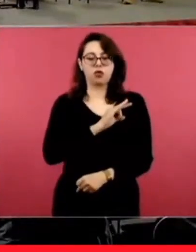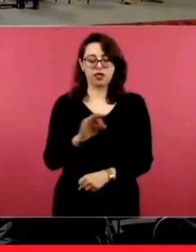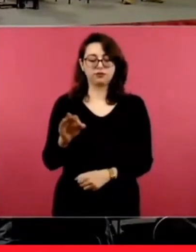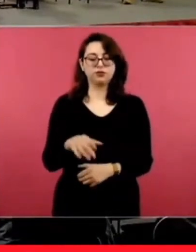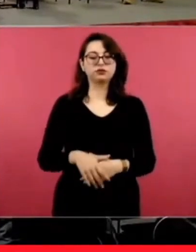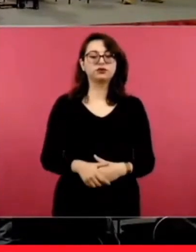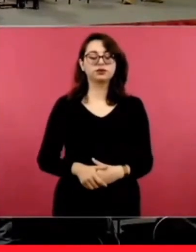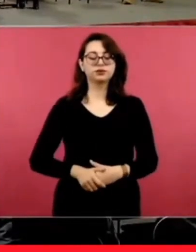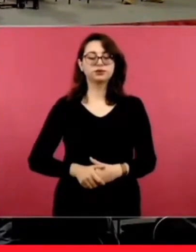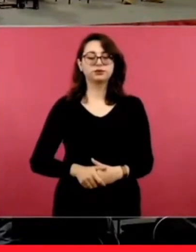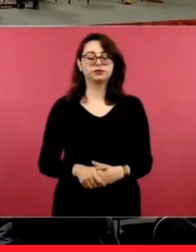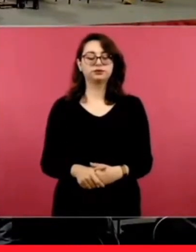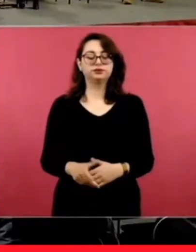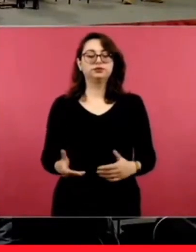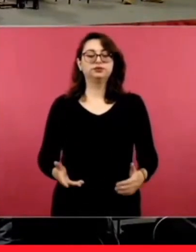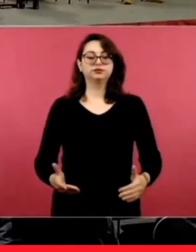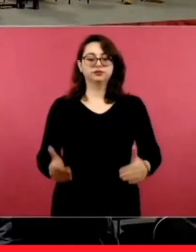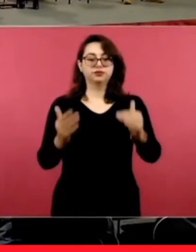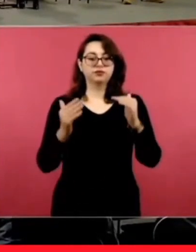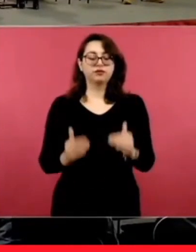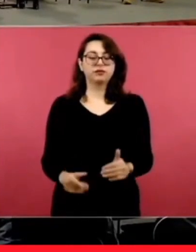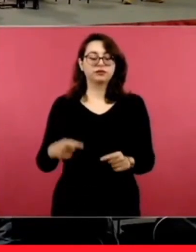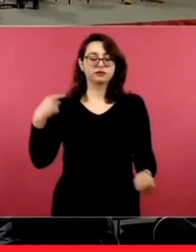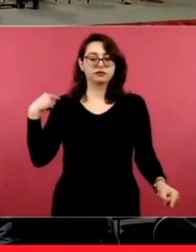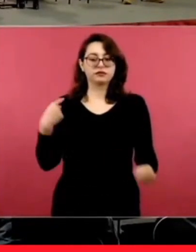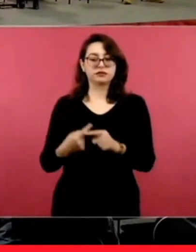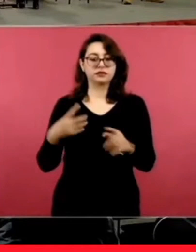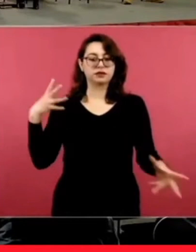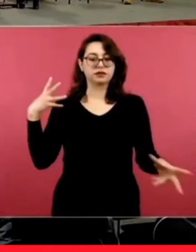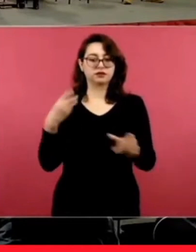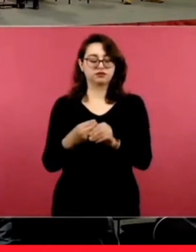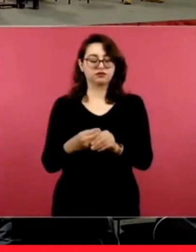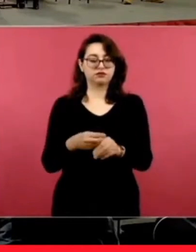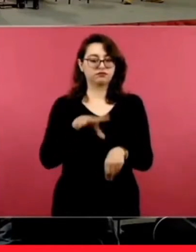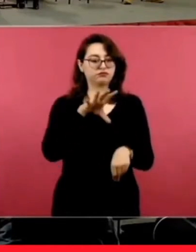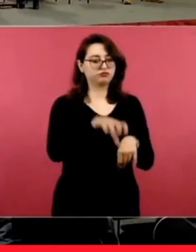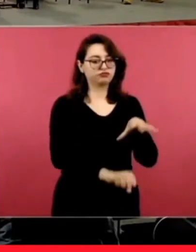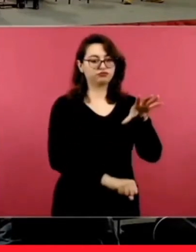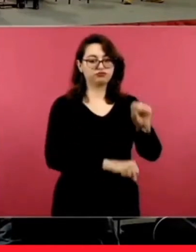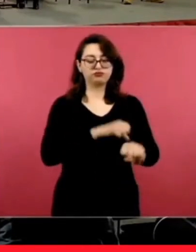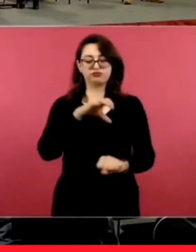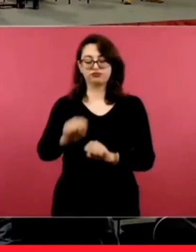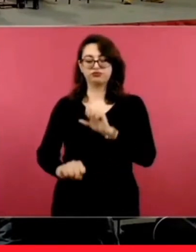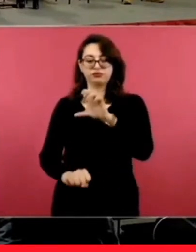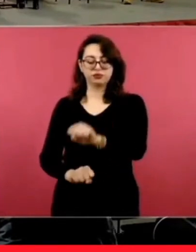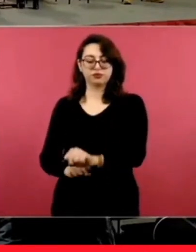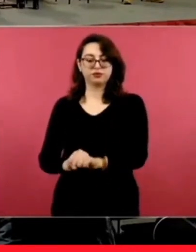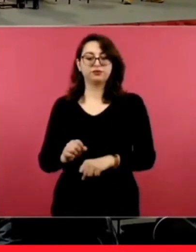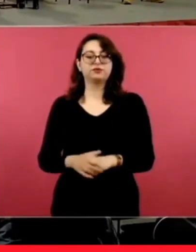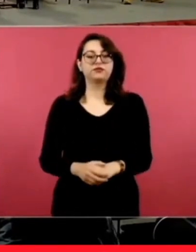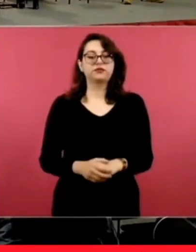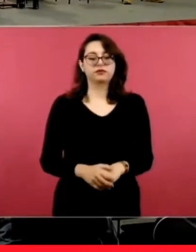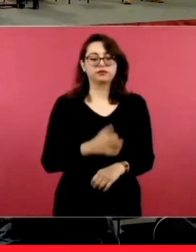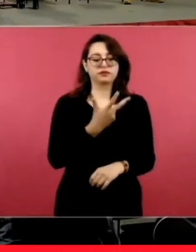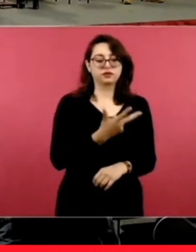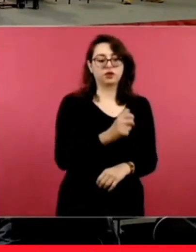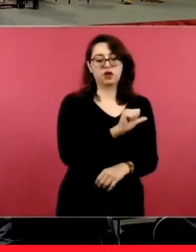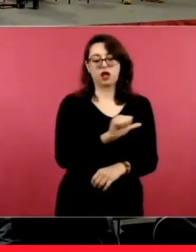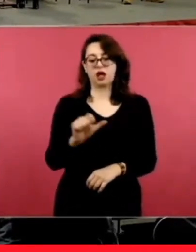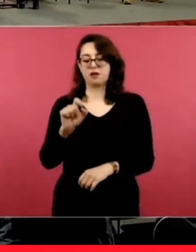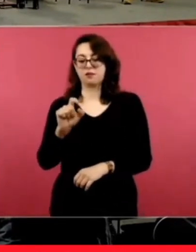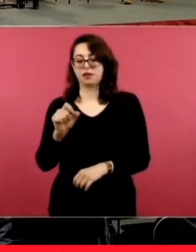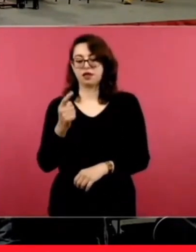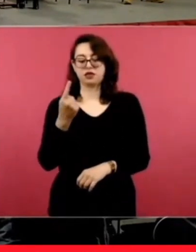Esto es lo que se ha asegurado en artefactos exclusivos improvisados en el periodo del Ocho al veintiuno